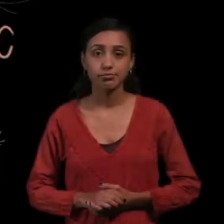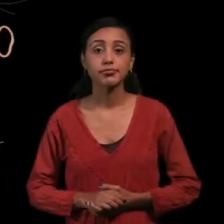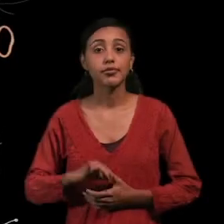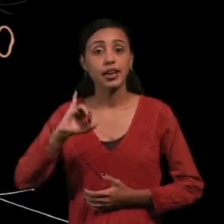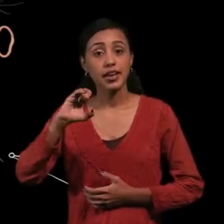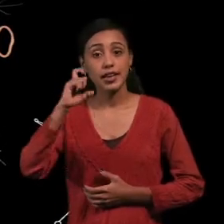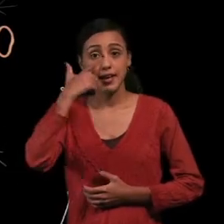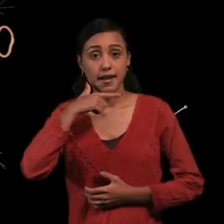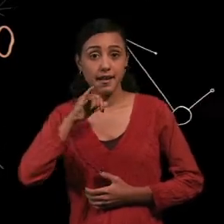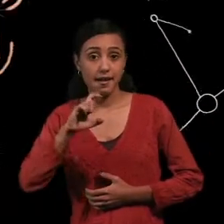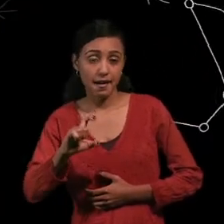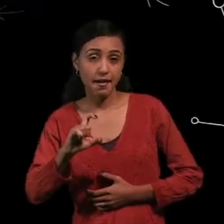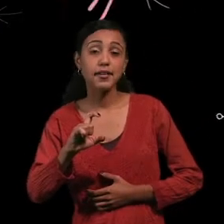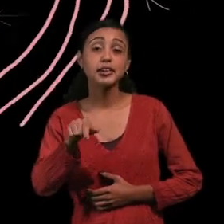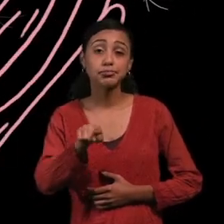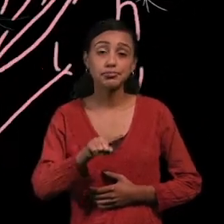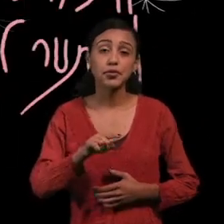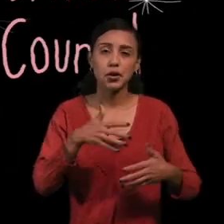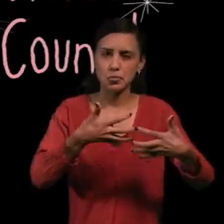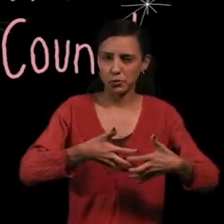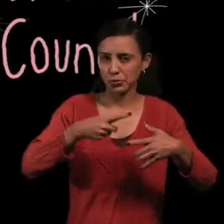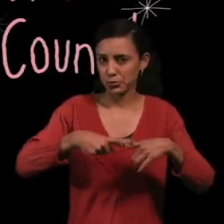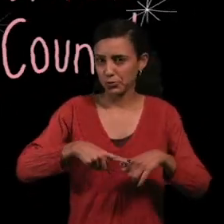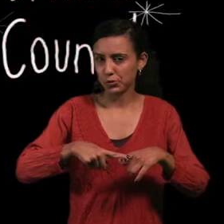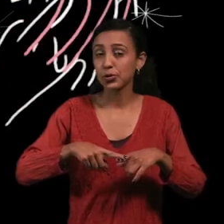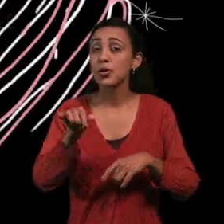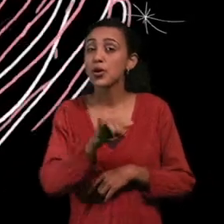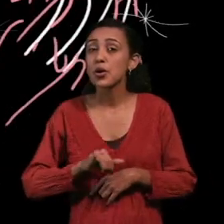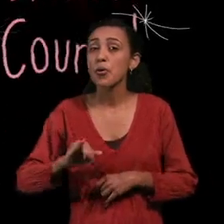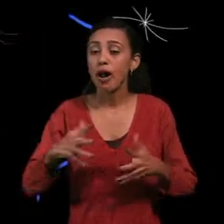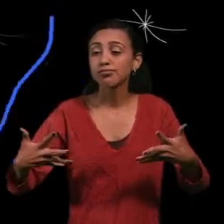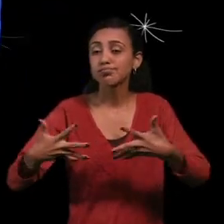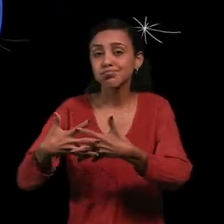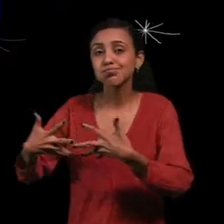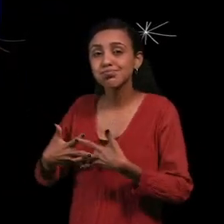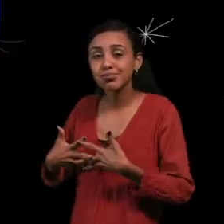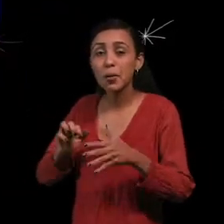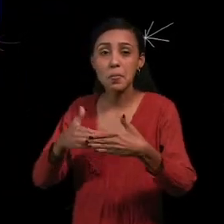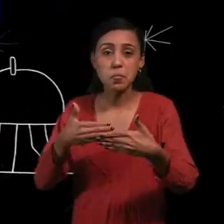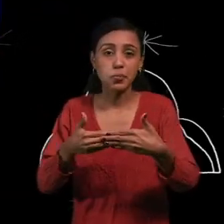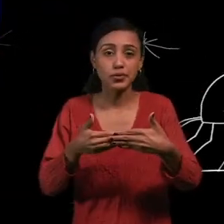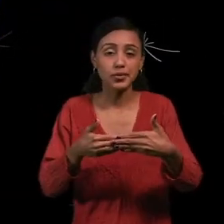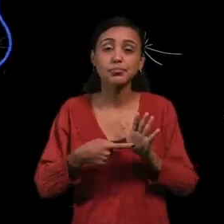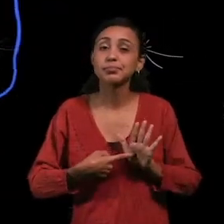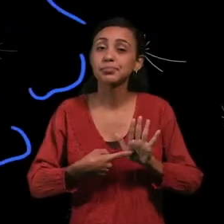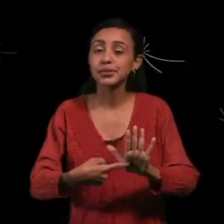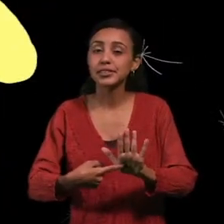Estudios de Animación ICAI y Producciones Cucurucho, con el apoyo de British Council, presentan